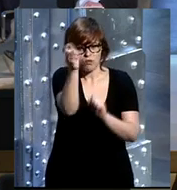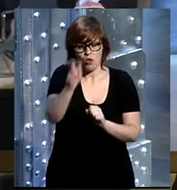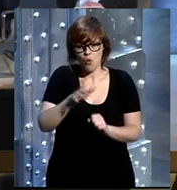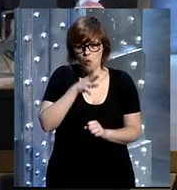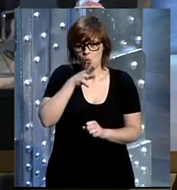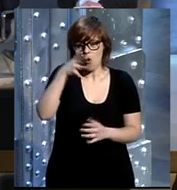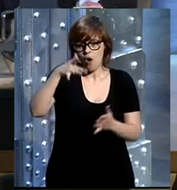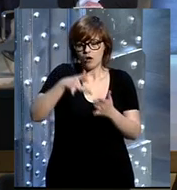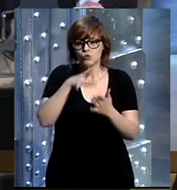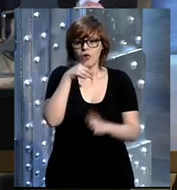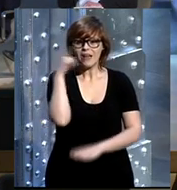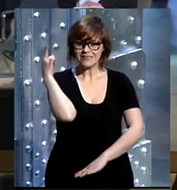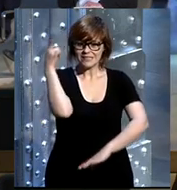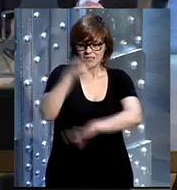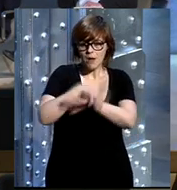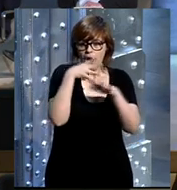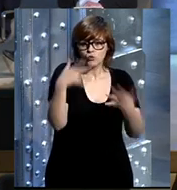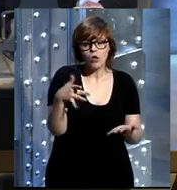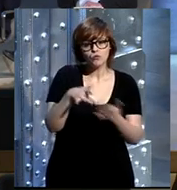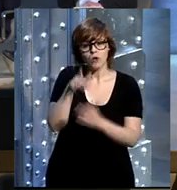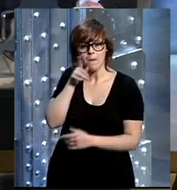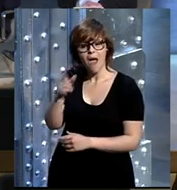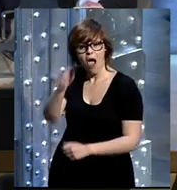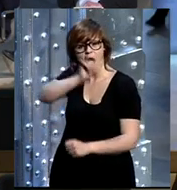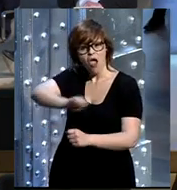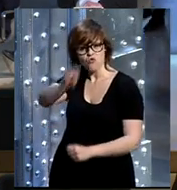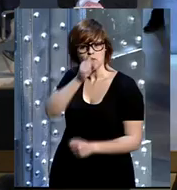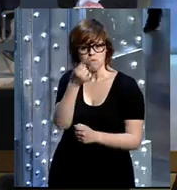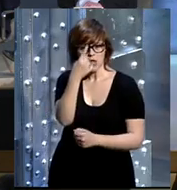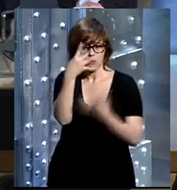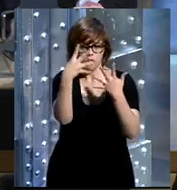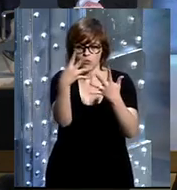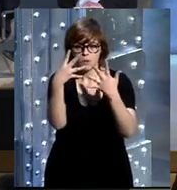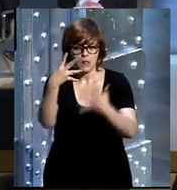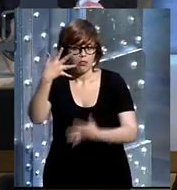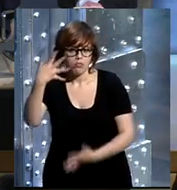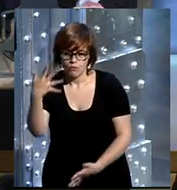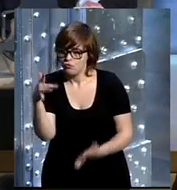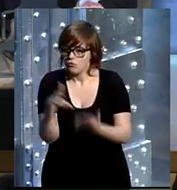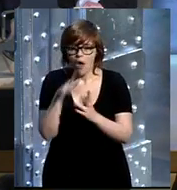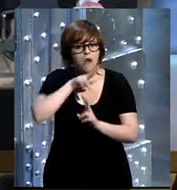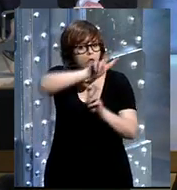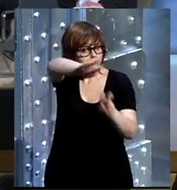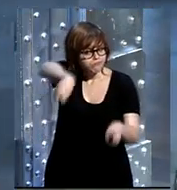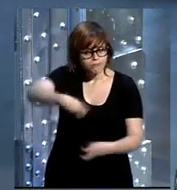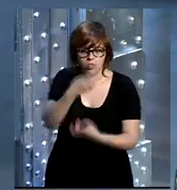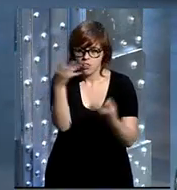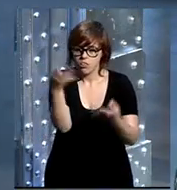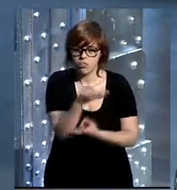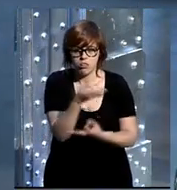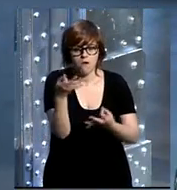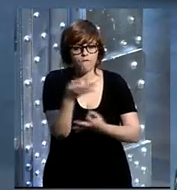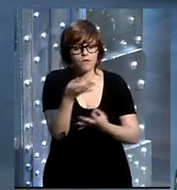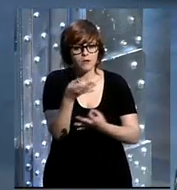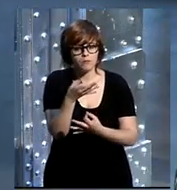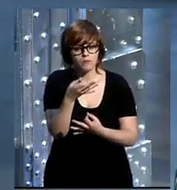la directiva actual del año 95, nada más y nada menos, y había que actualizarla en distintos aspectos, pero